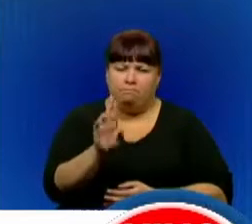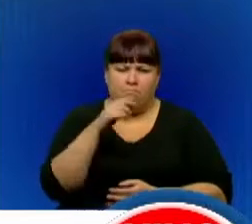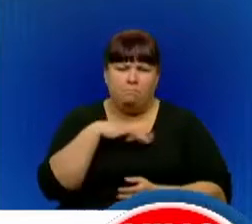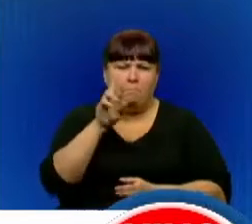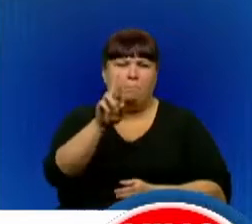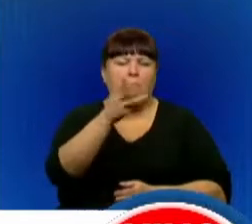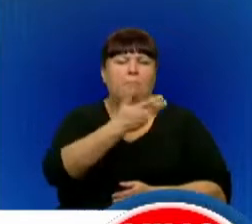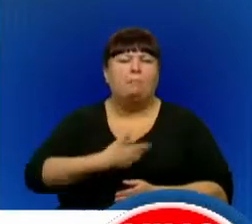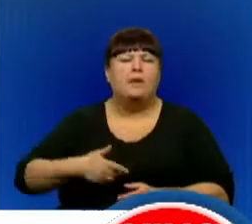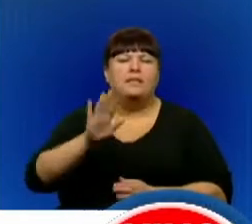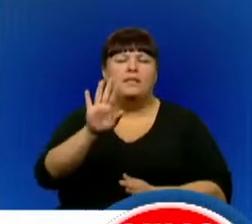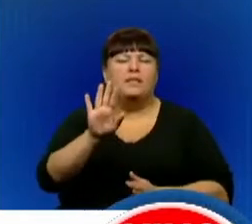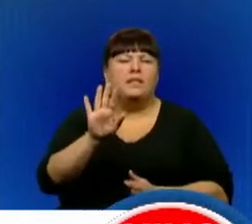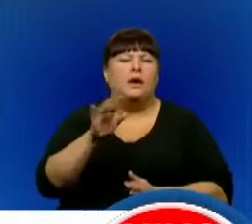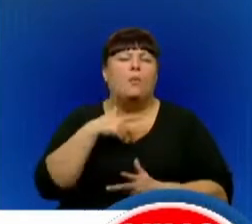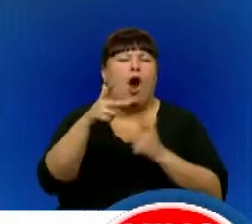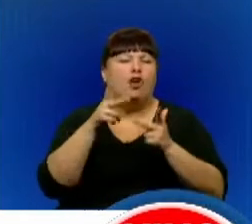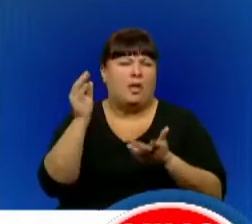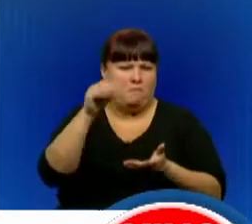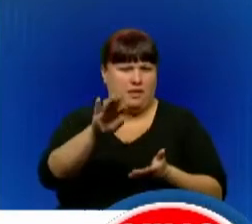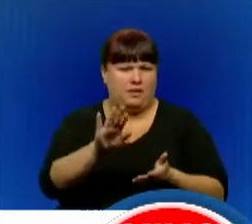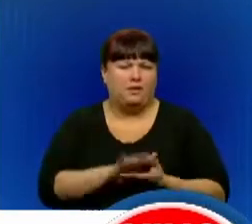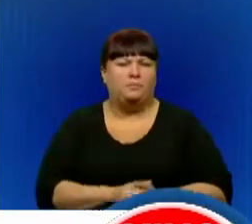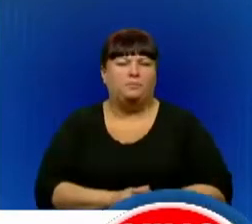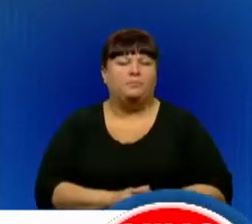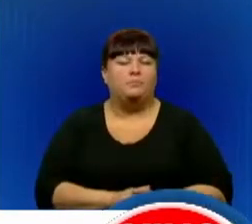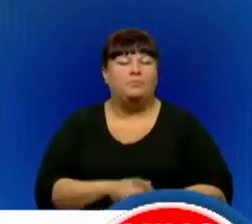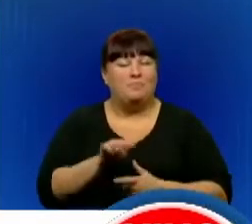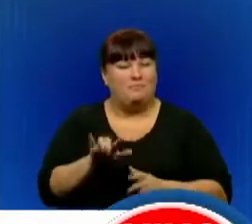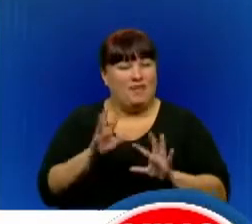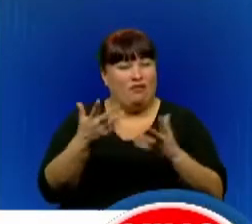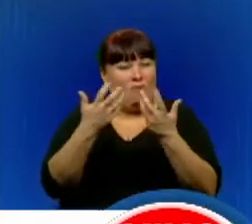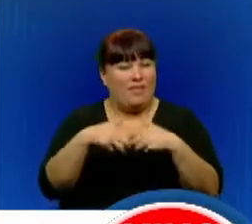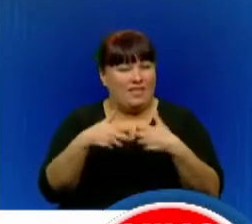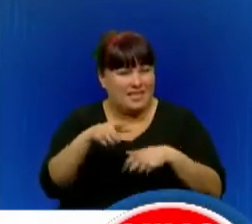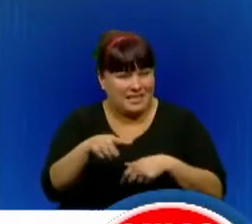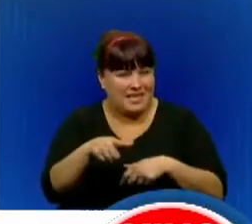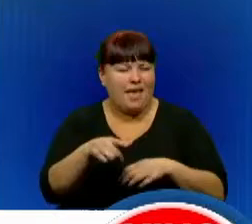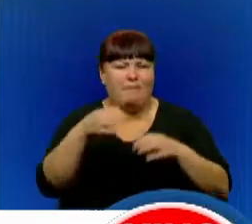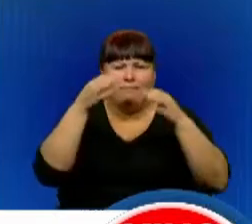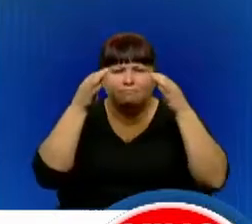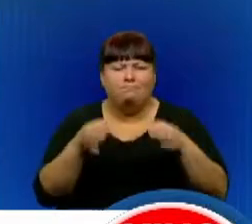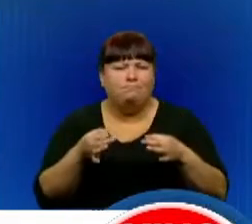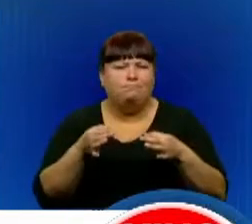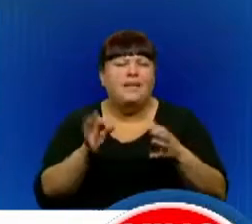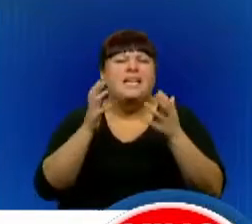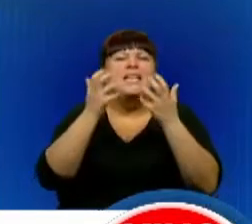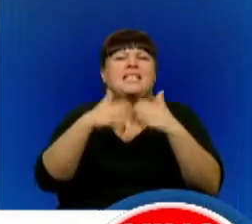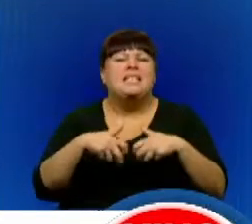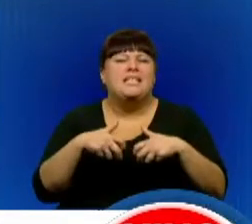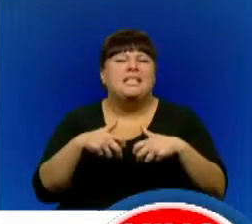presidente, decir algunas cosas. Este sistema consolida un